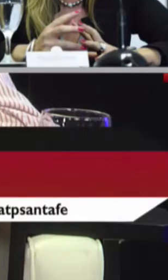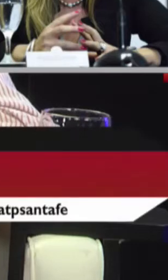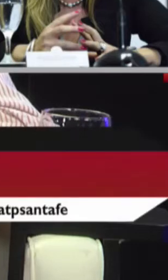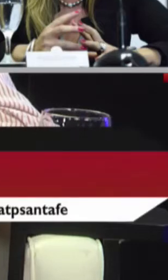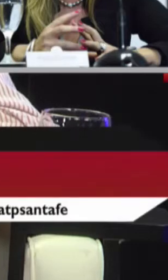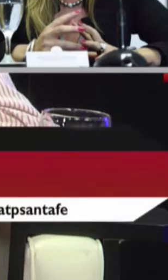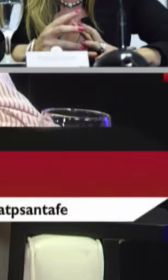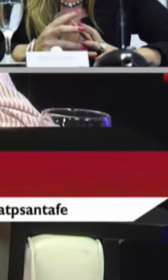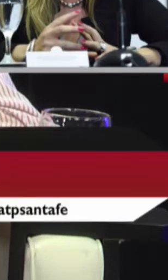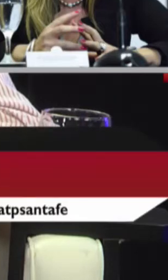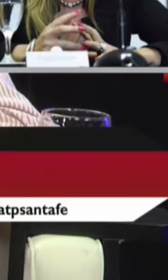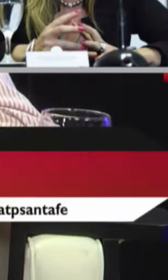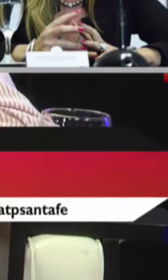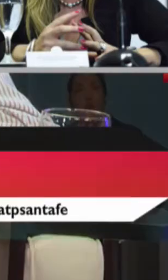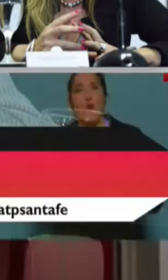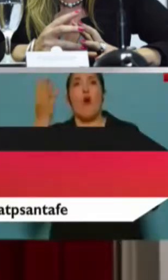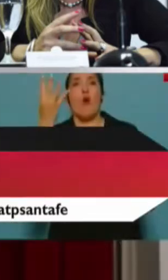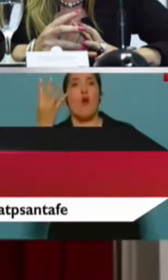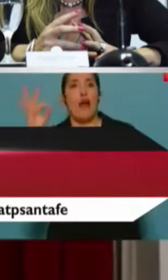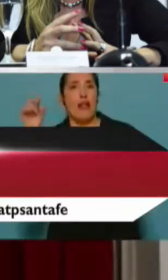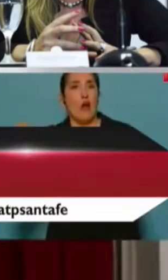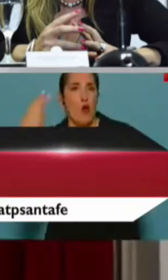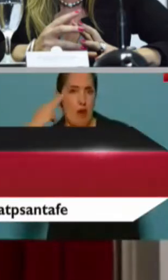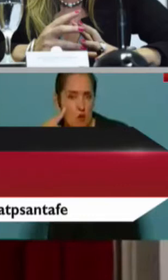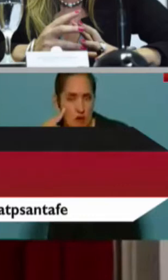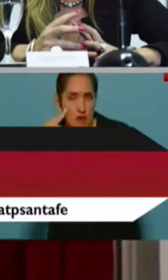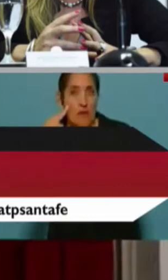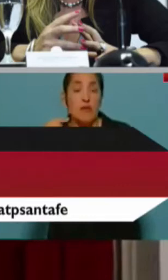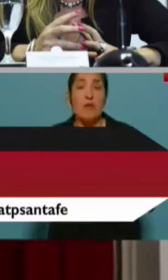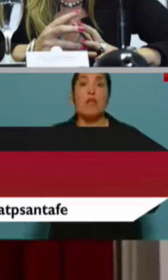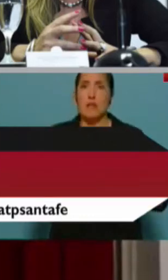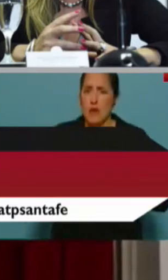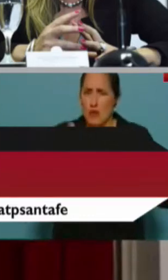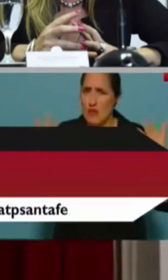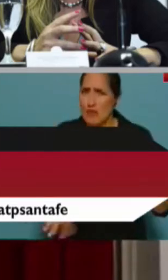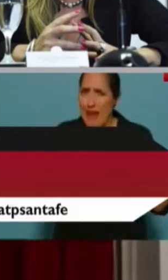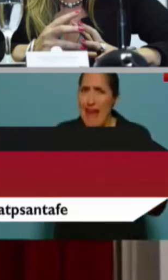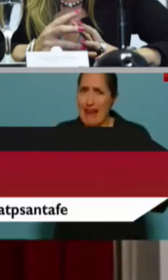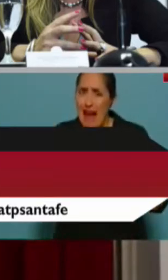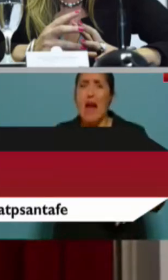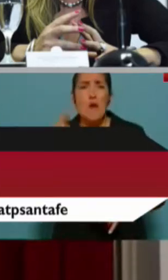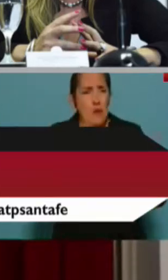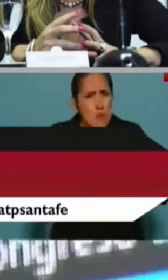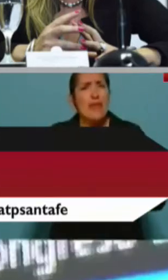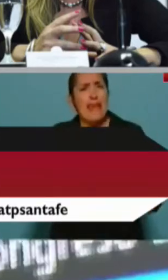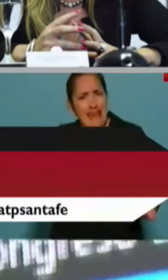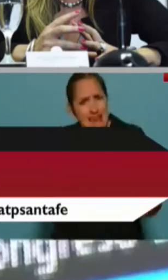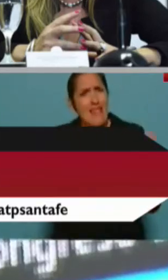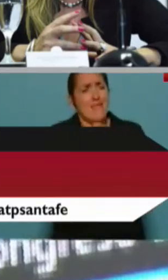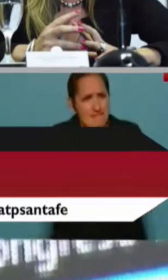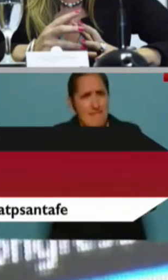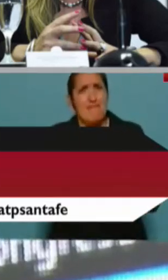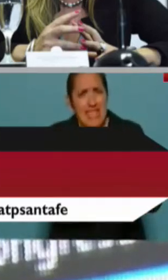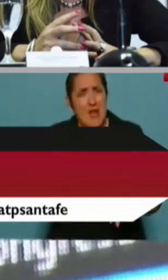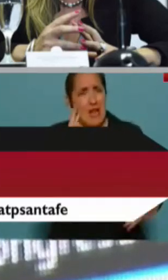presidente que con muchísima humildad planteó que reconoce los errores y que convoca a la unidad nacional en pos